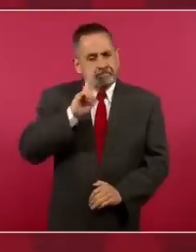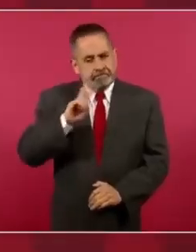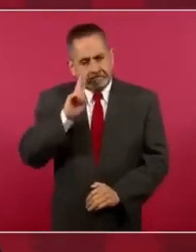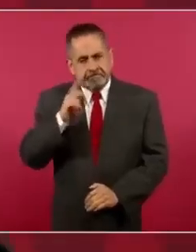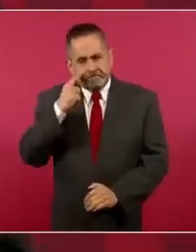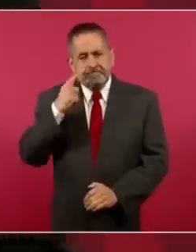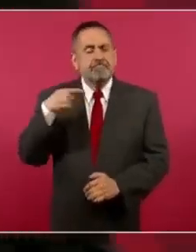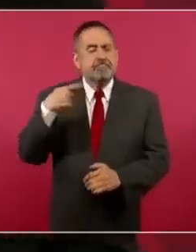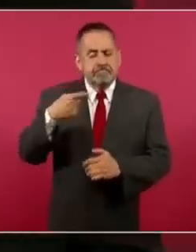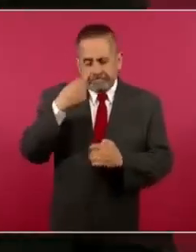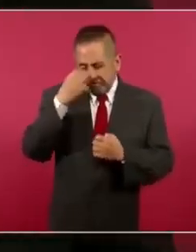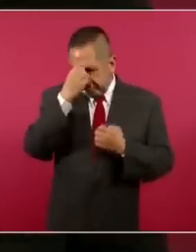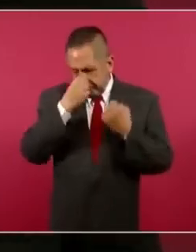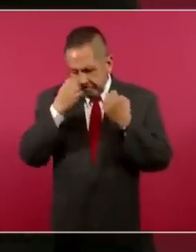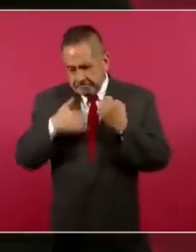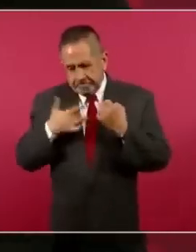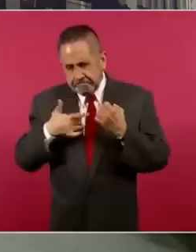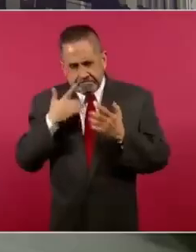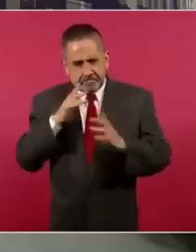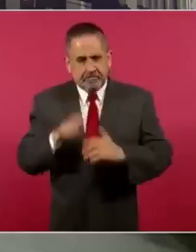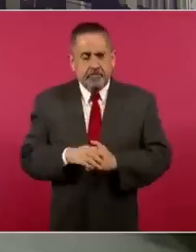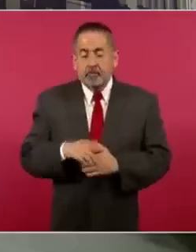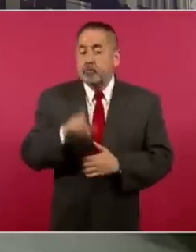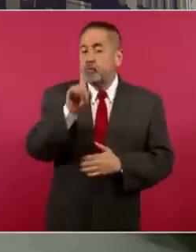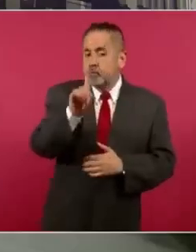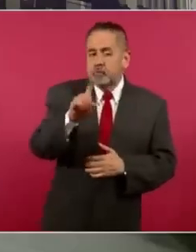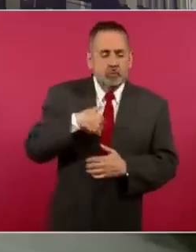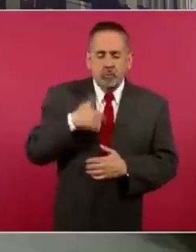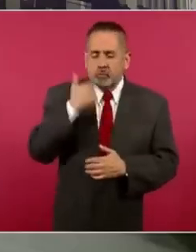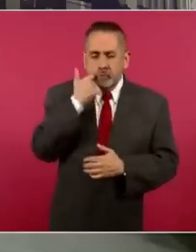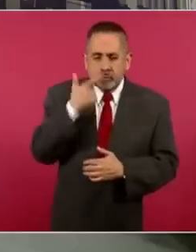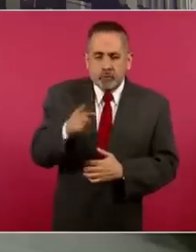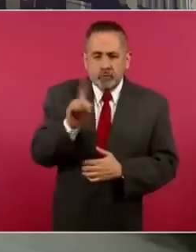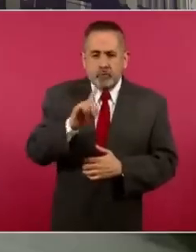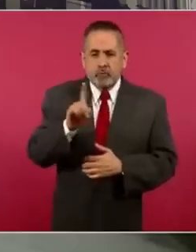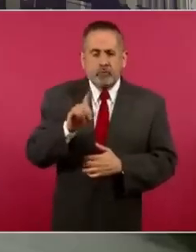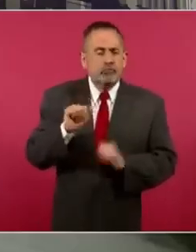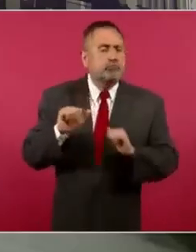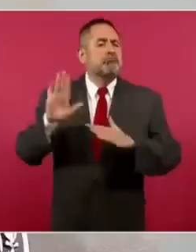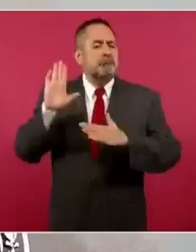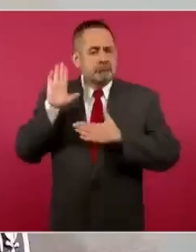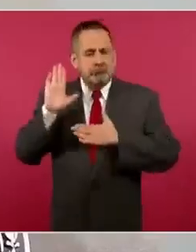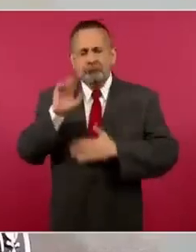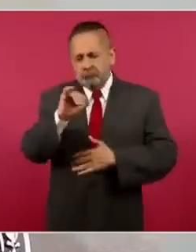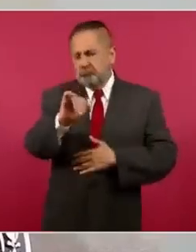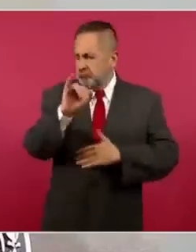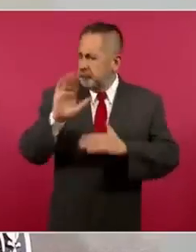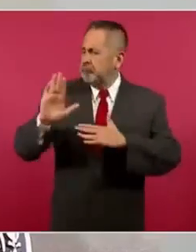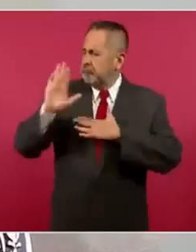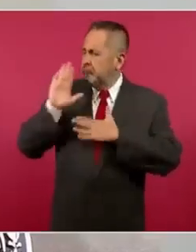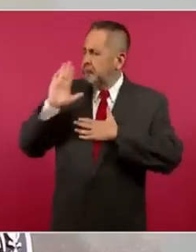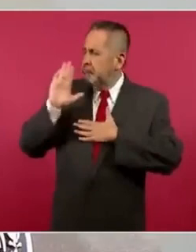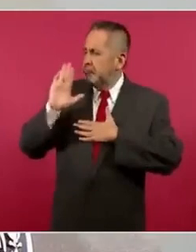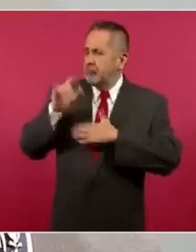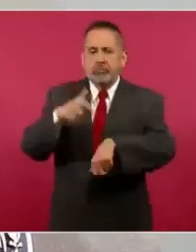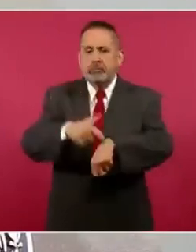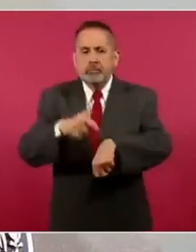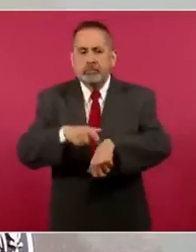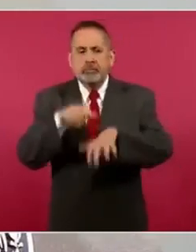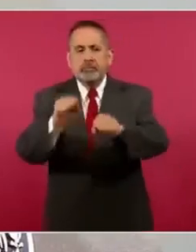hay que analizarlo. Lo que ya no quiero es comprometerme a algo que no me va a dar